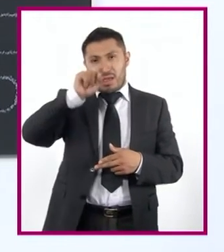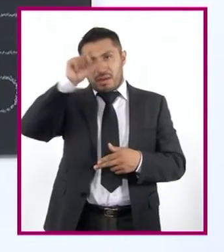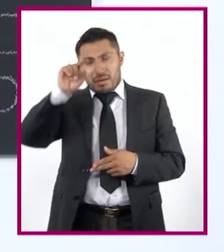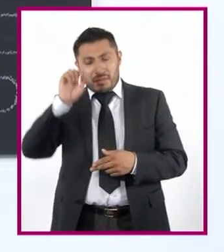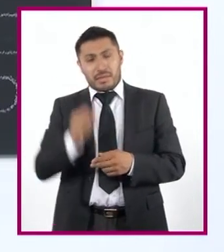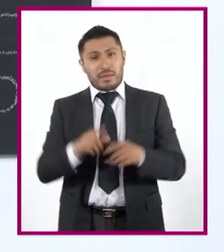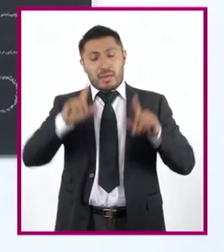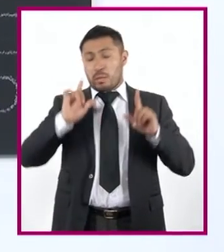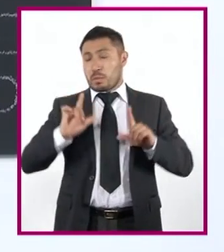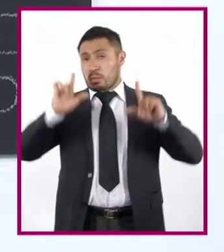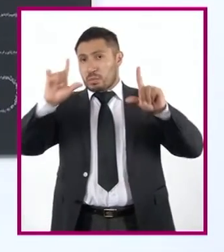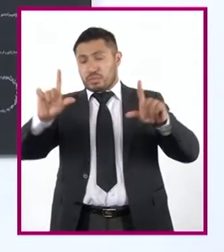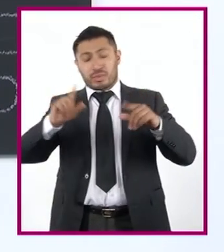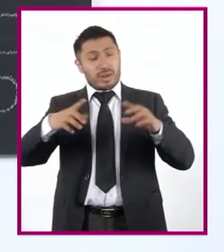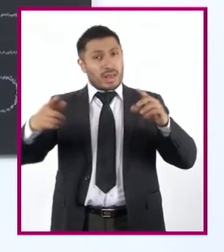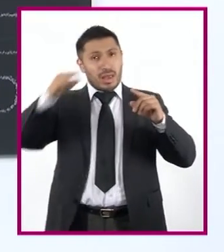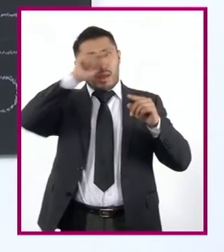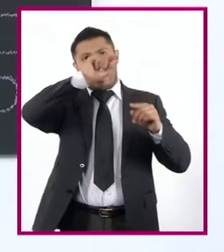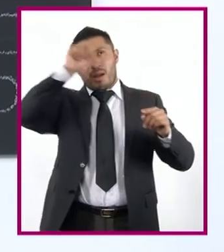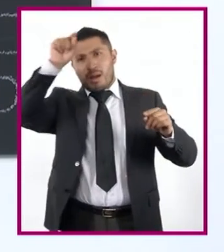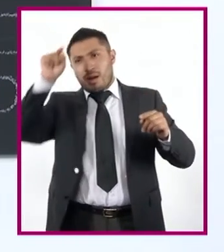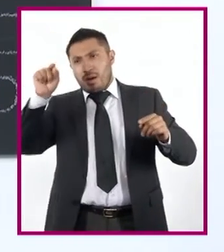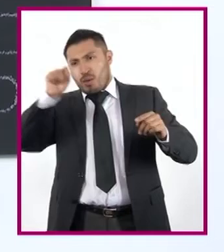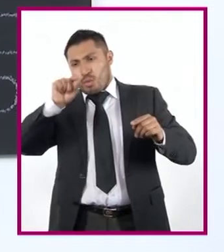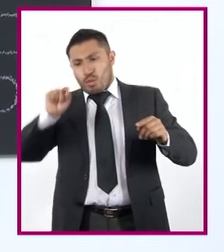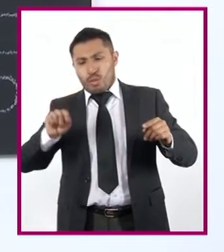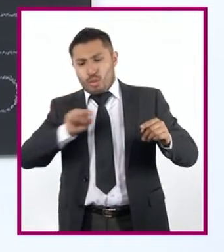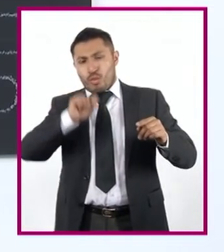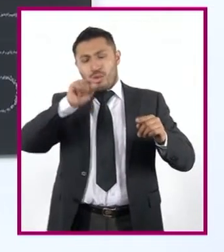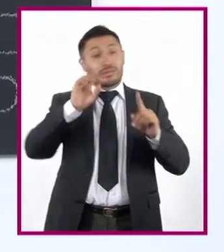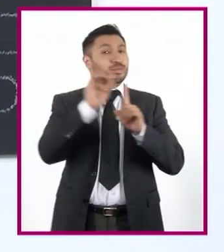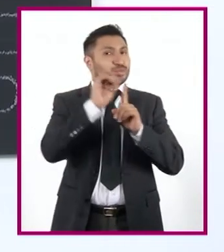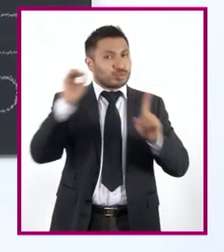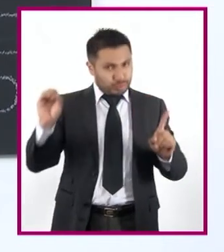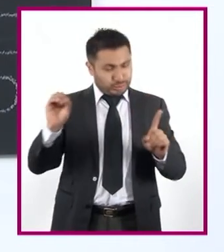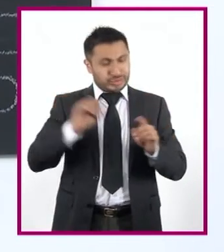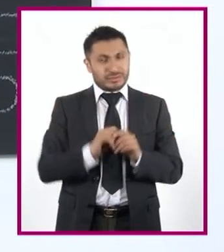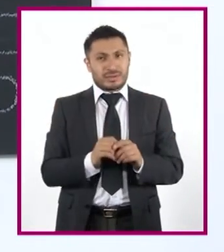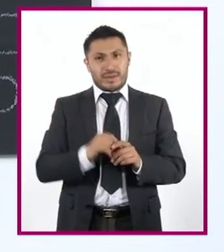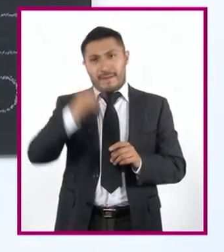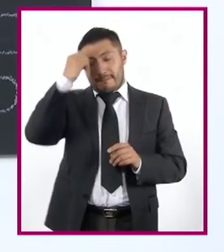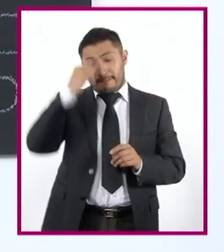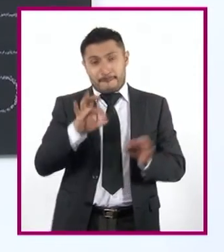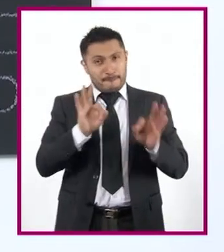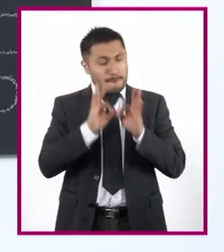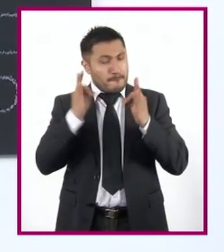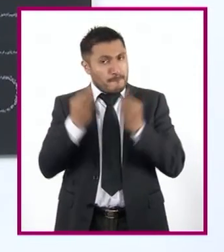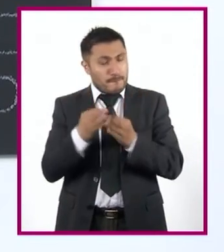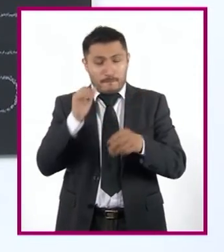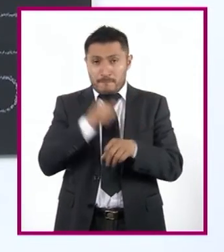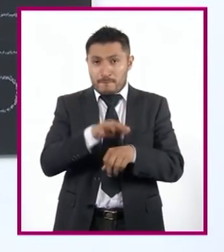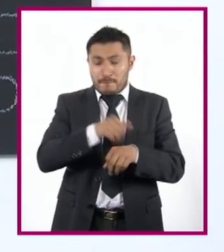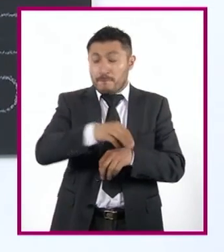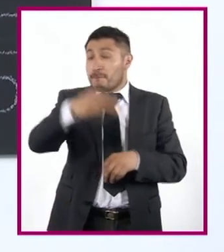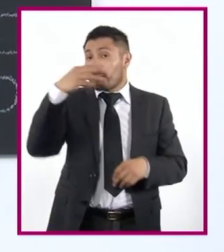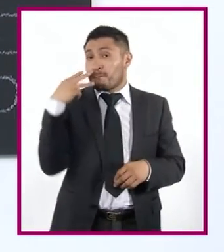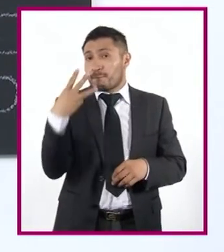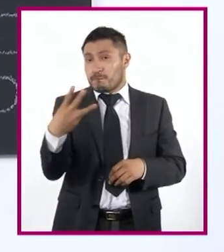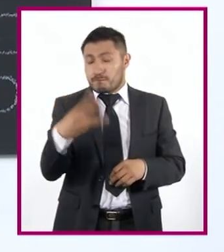plano cartesiano y únanlos ordenadamente con segmentos para formar el polígono 3.